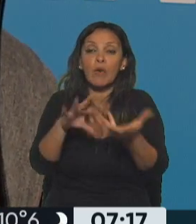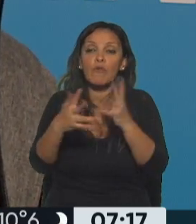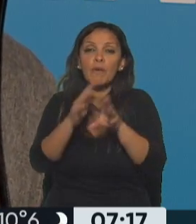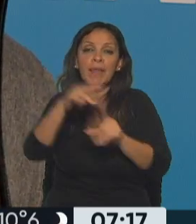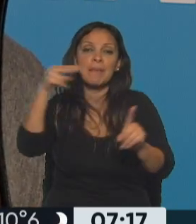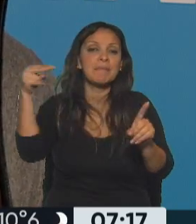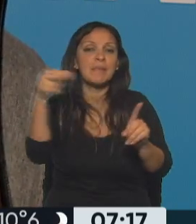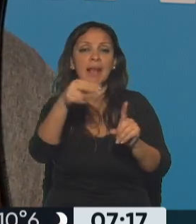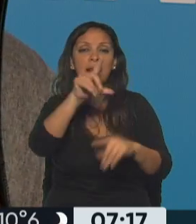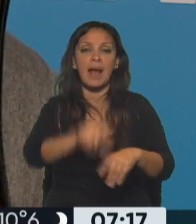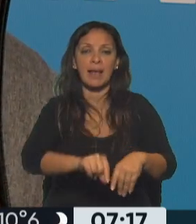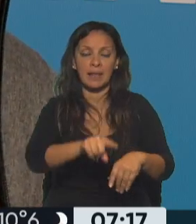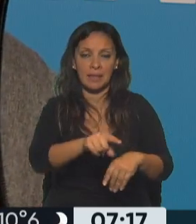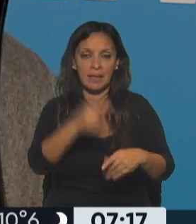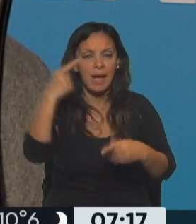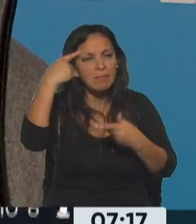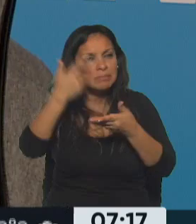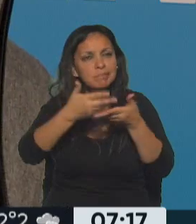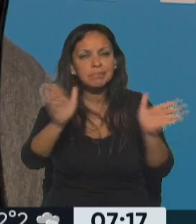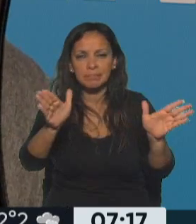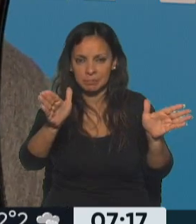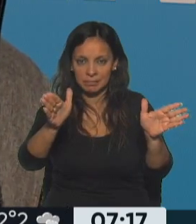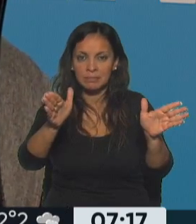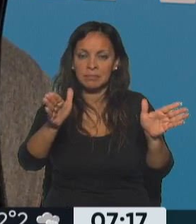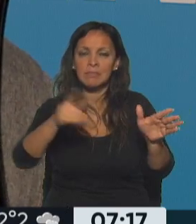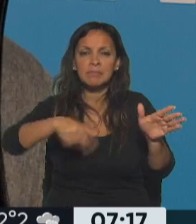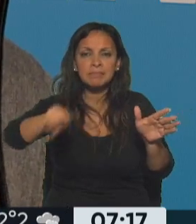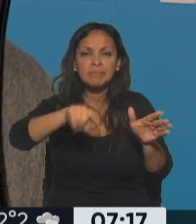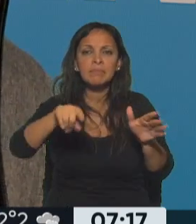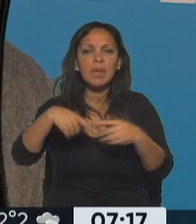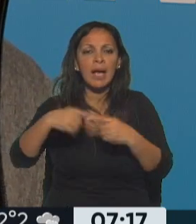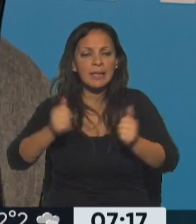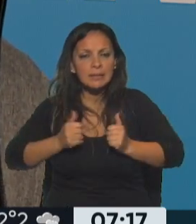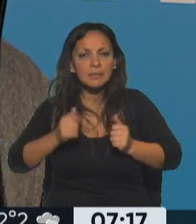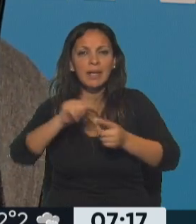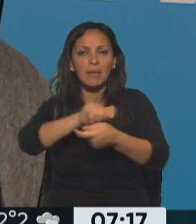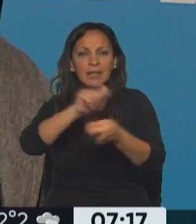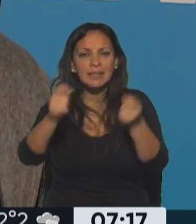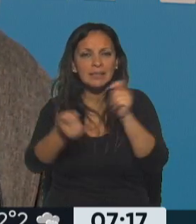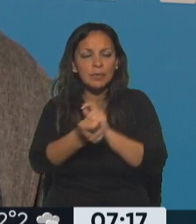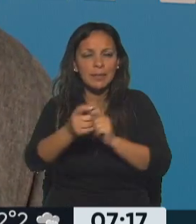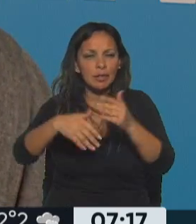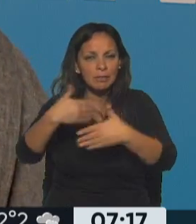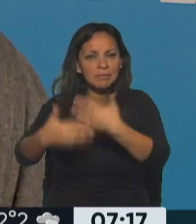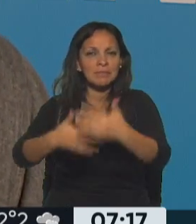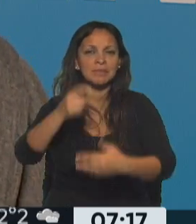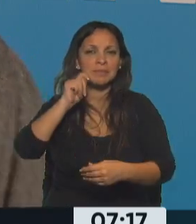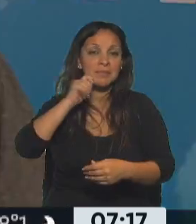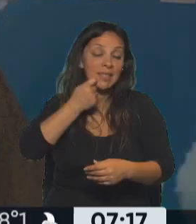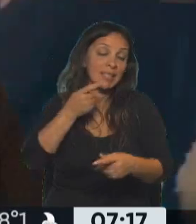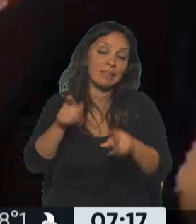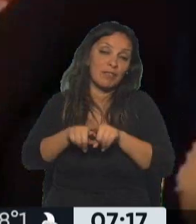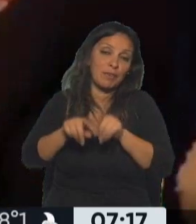país amplia, que espera una transformación linda, como nos tiene